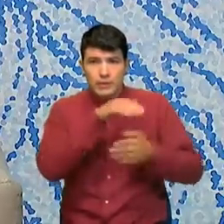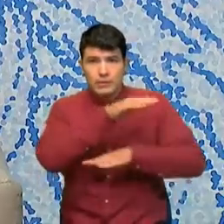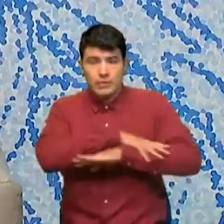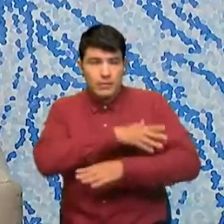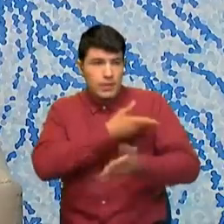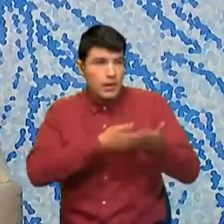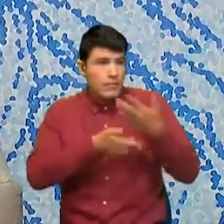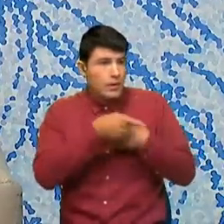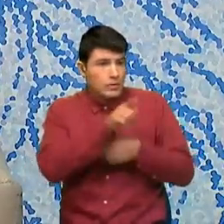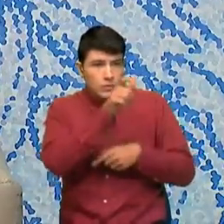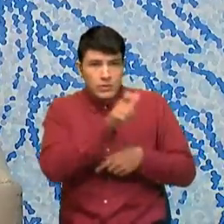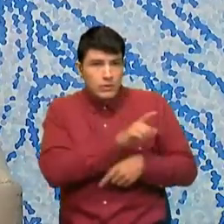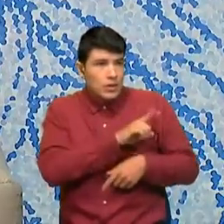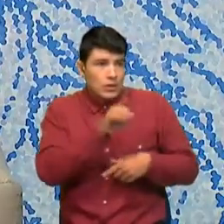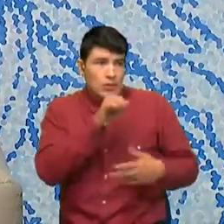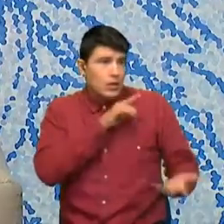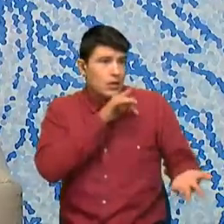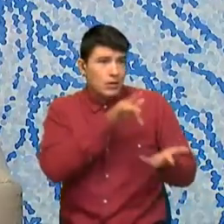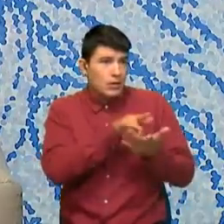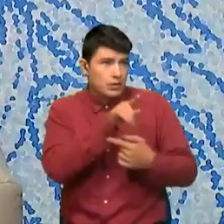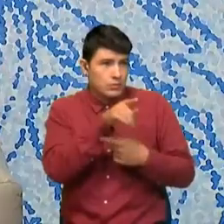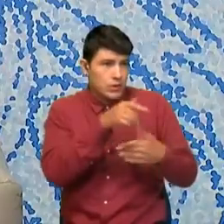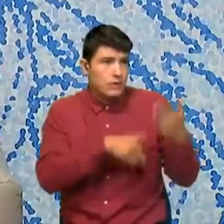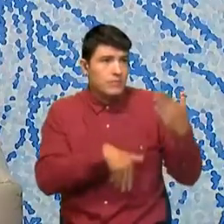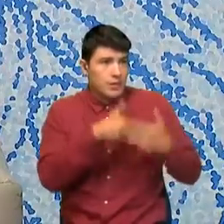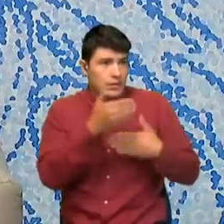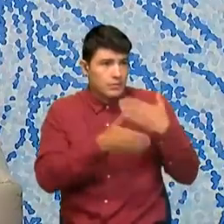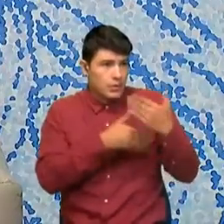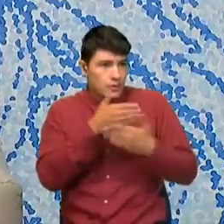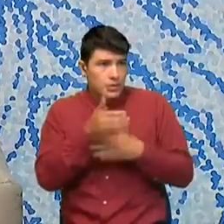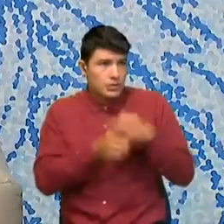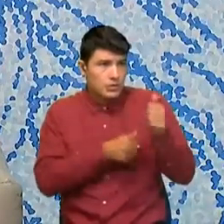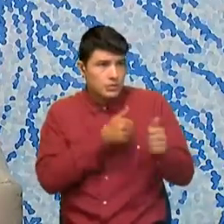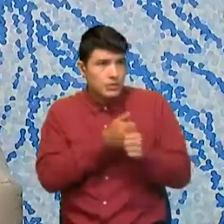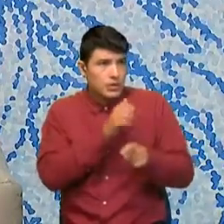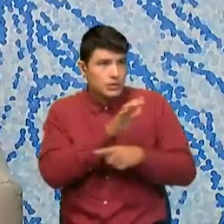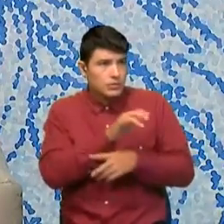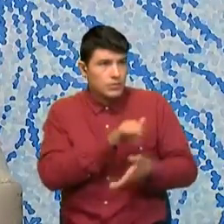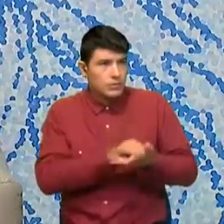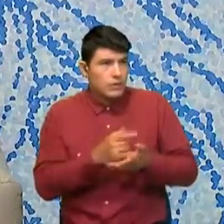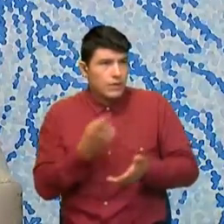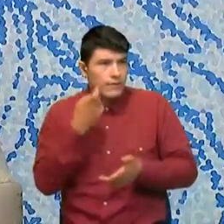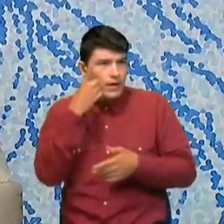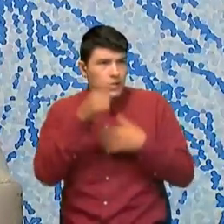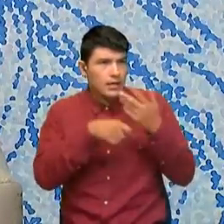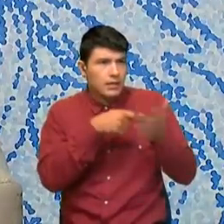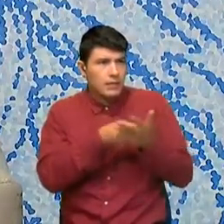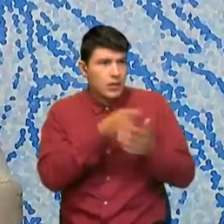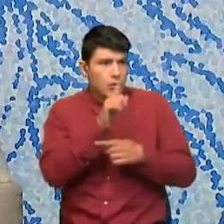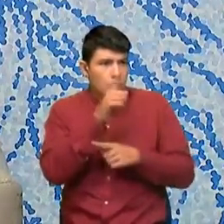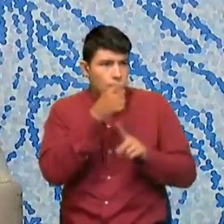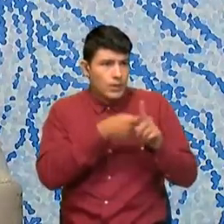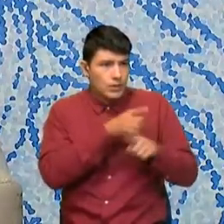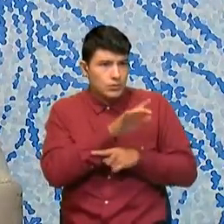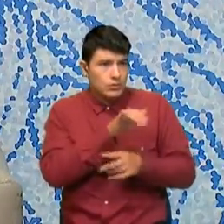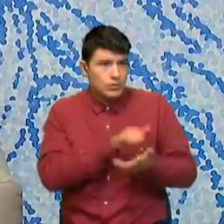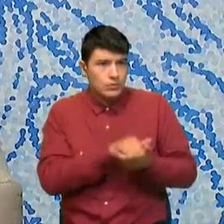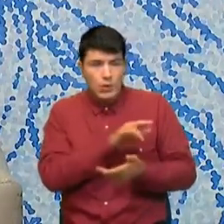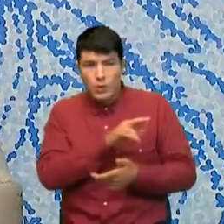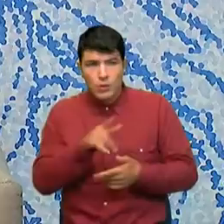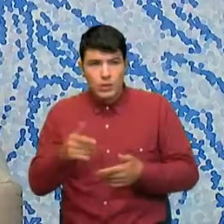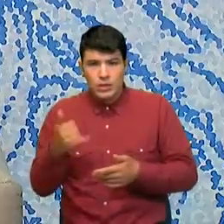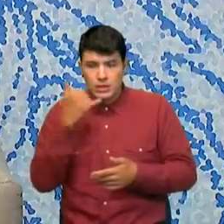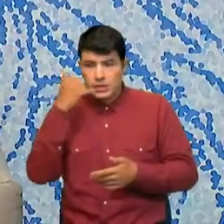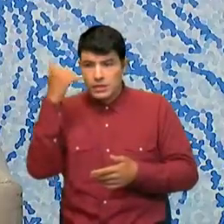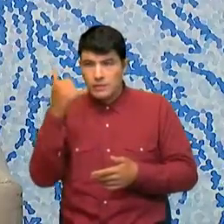comparece, iniciar el proceso ejecutivo, así sea por la deuda de un solo mes. Tenemos otra llamada, tenemos a la